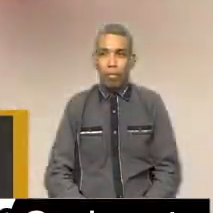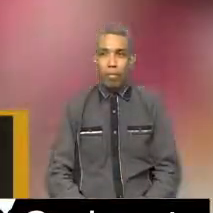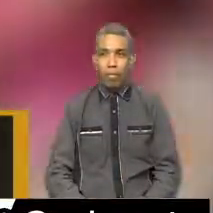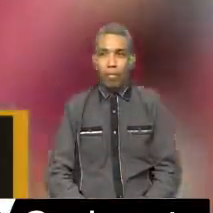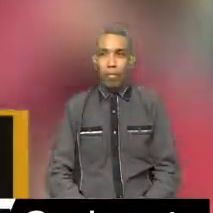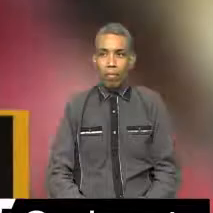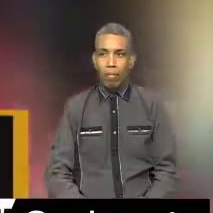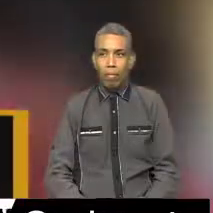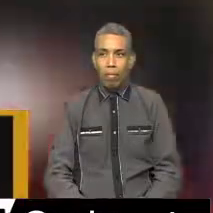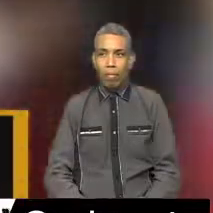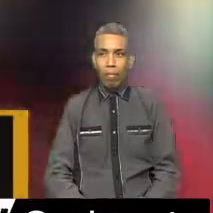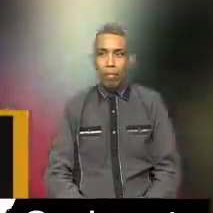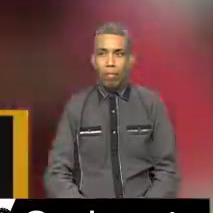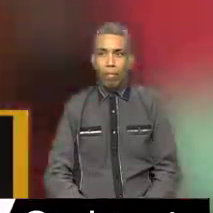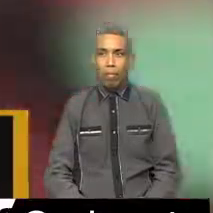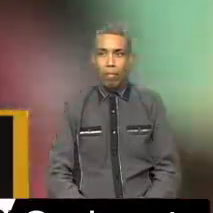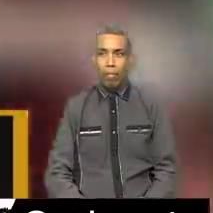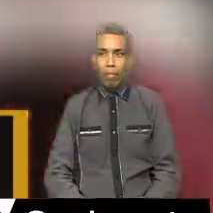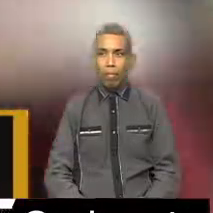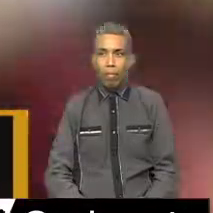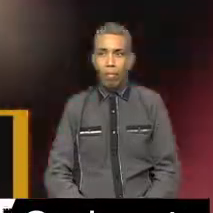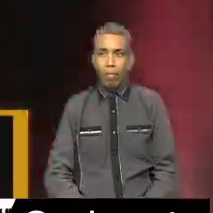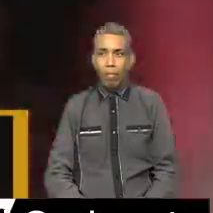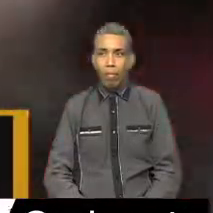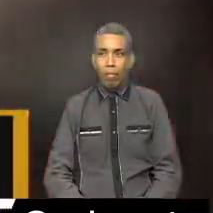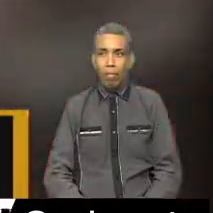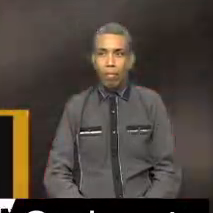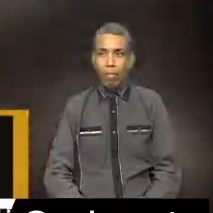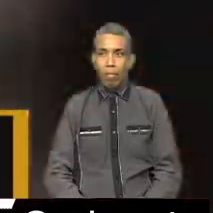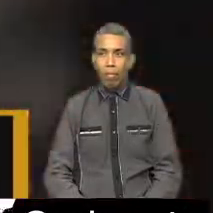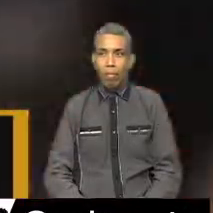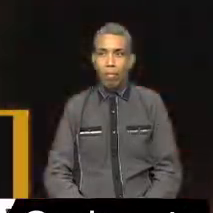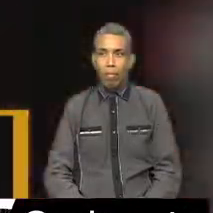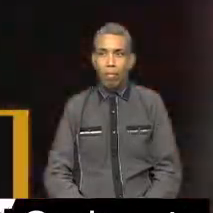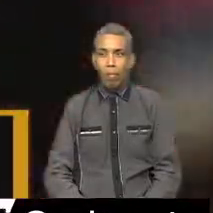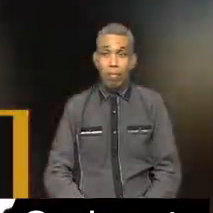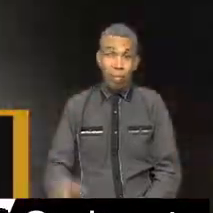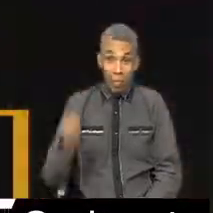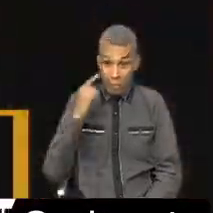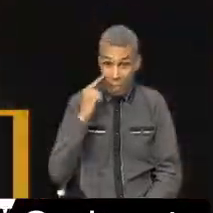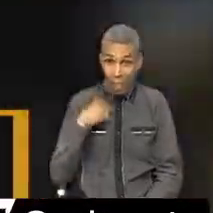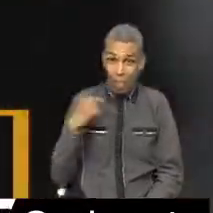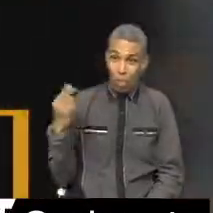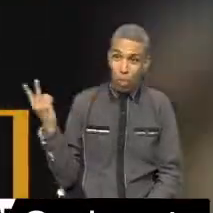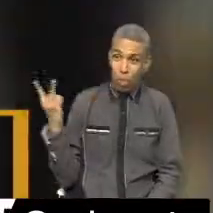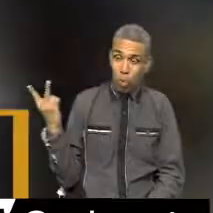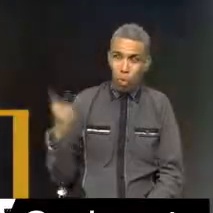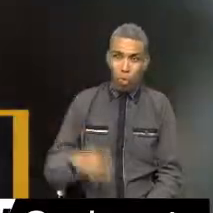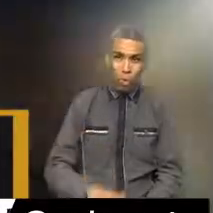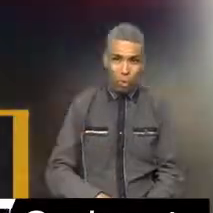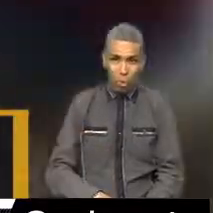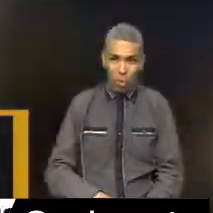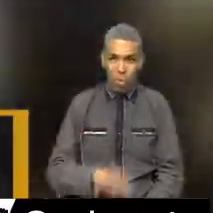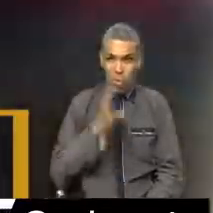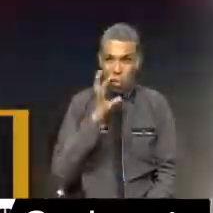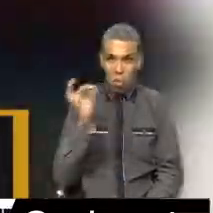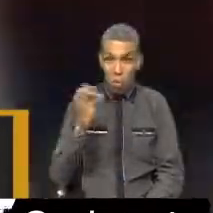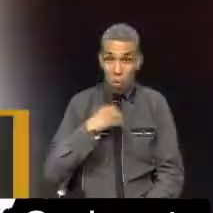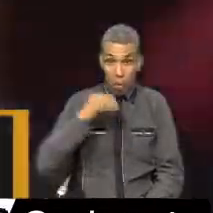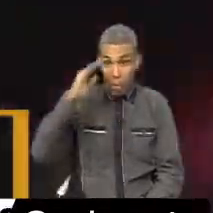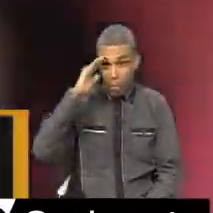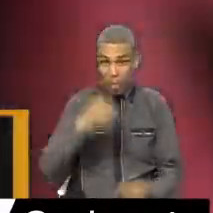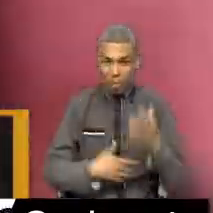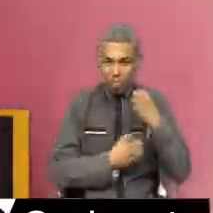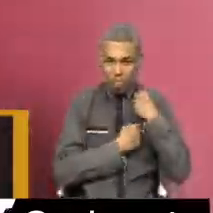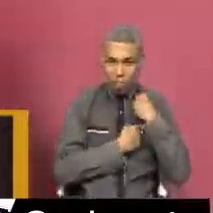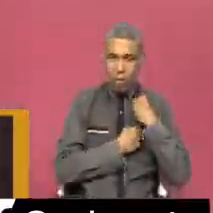Amarrados y llevados por la calle principal en Santa Rosa del Sur Bolívar, fueron exhibidos estos dos hombres quienes al parecer fueron sorprendidos robando, siendo